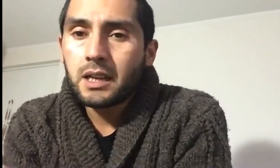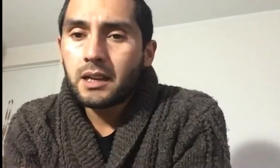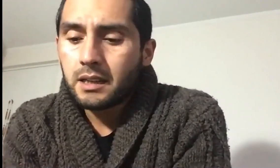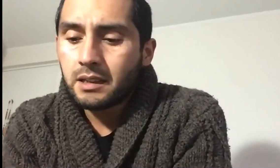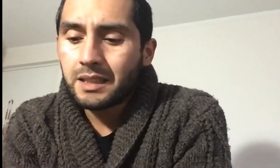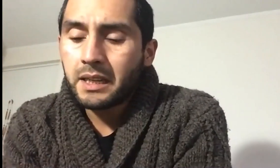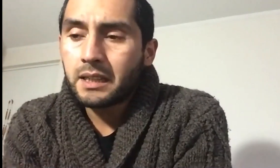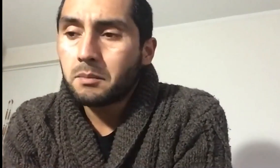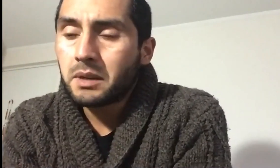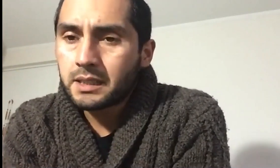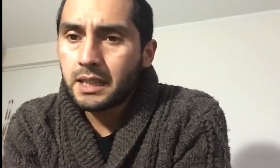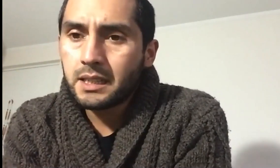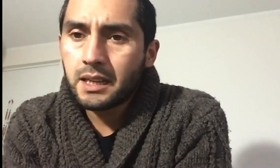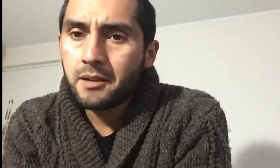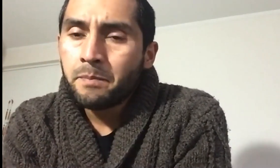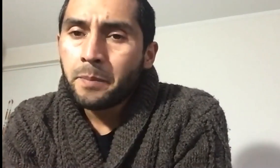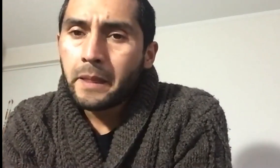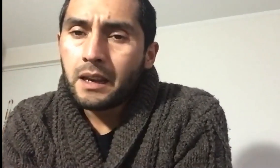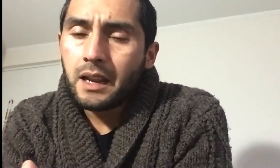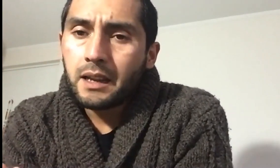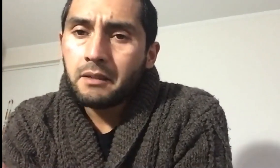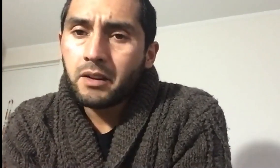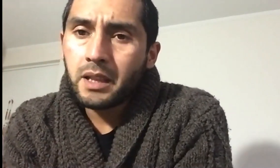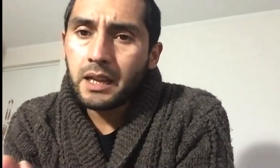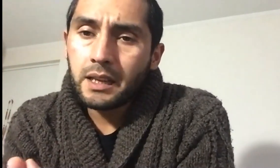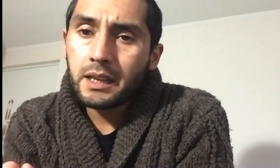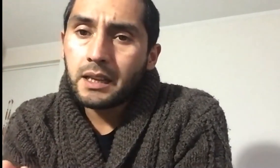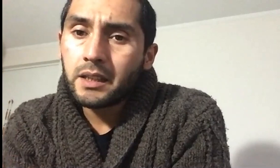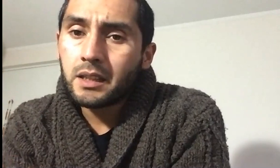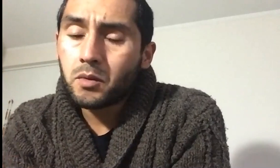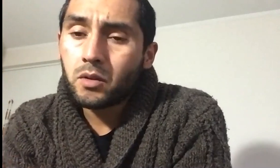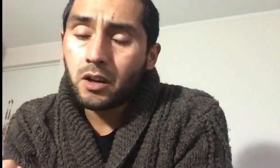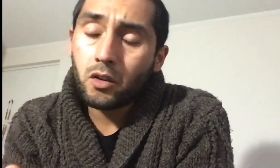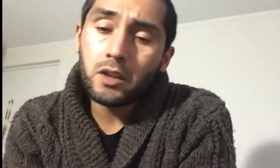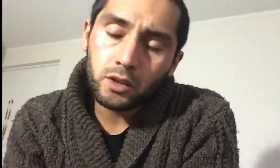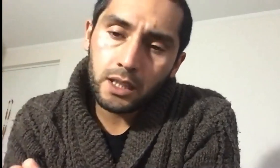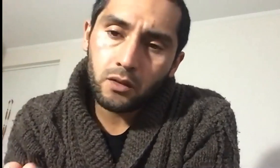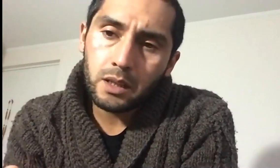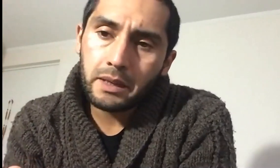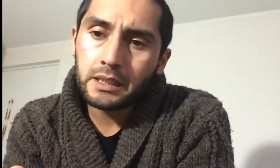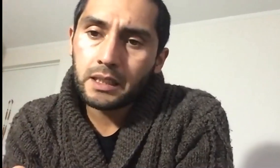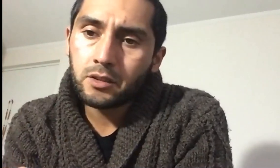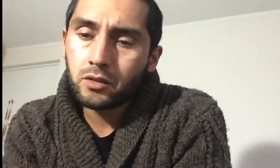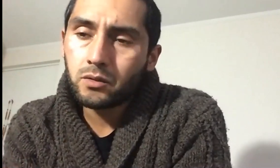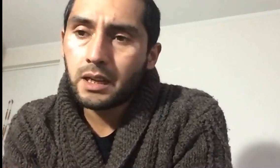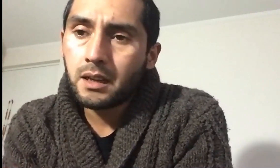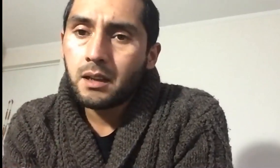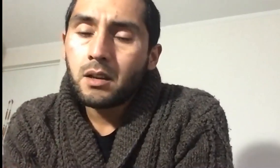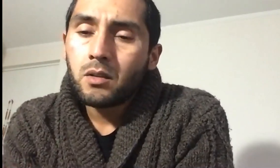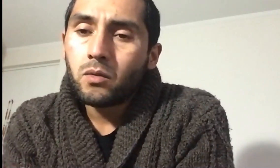kinesiólogos, ya, de manera transversal, ya. Las enfermedades tipo o asociadas a demencia